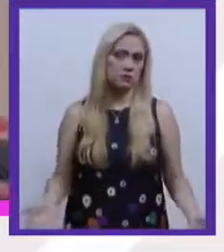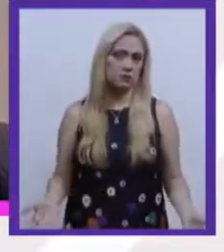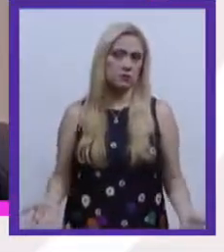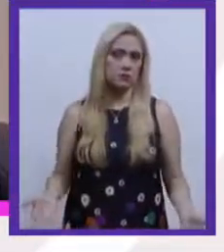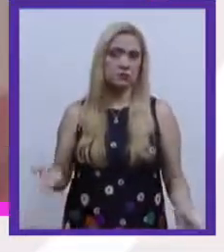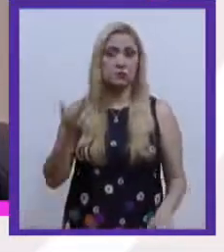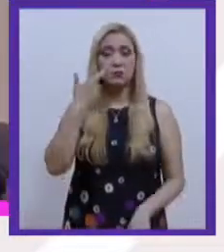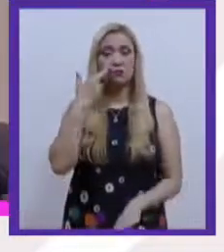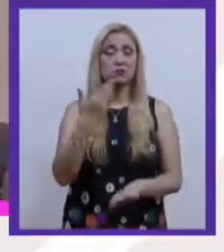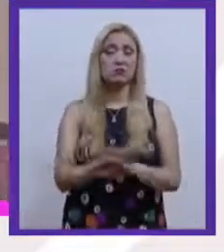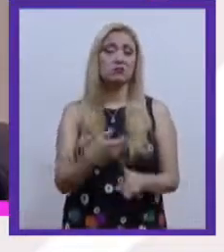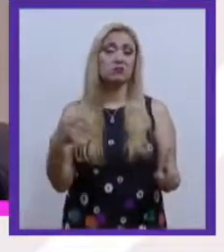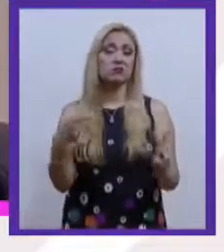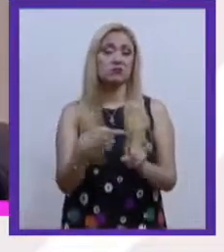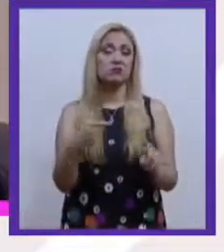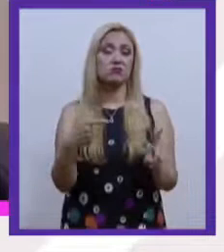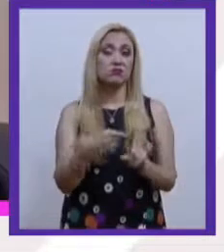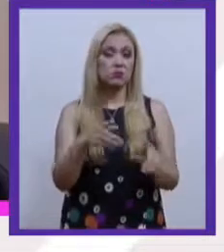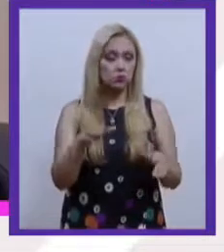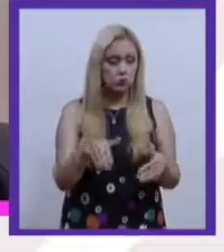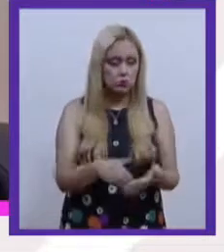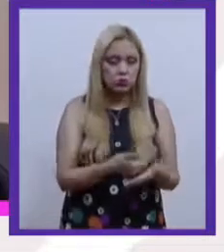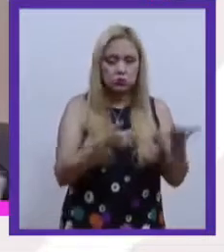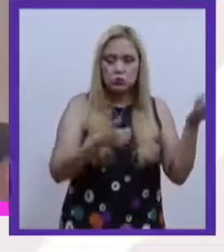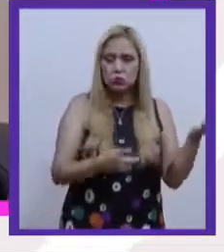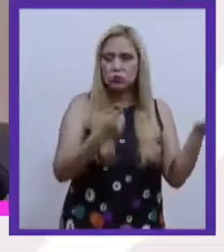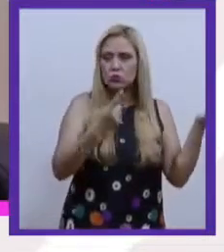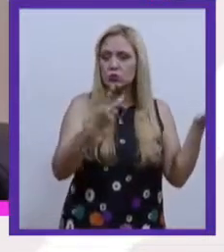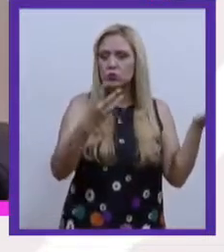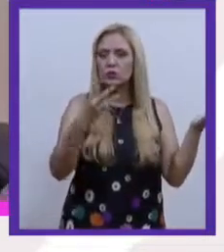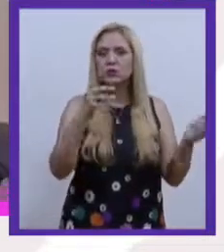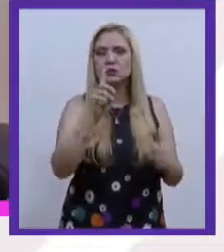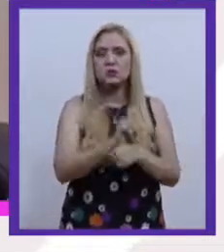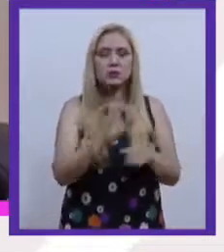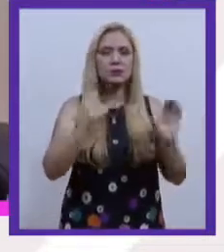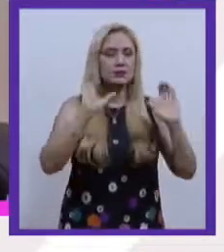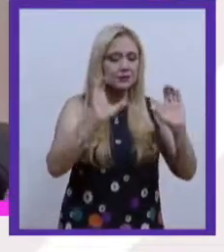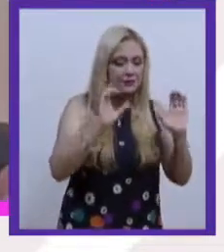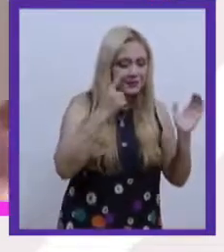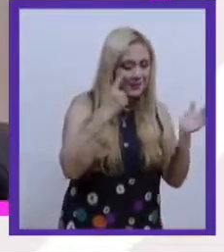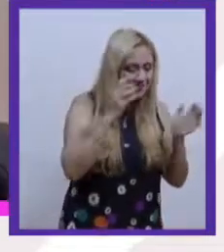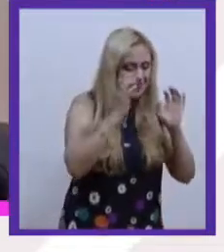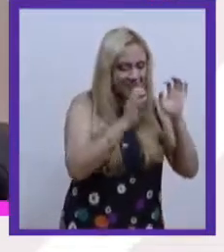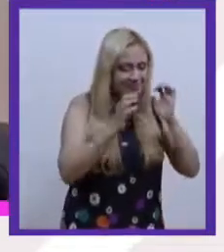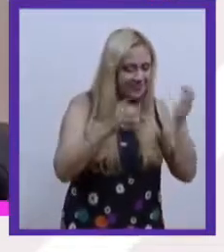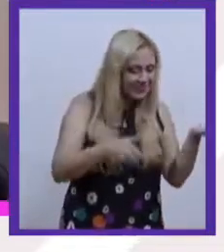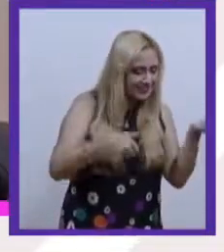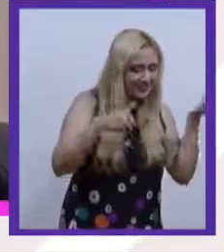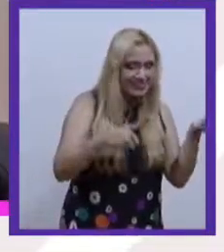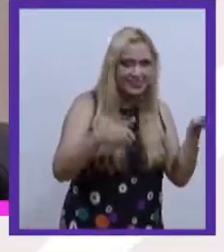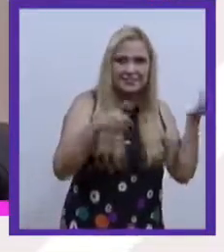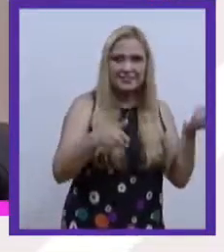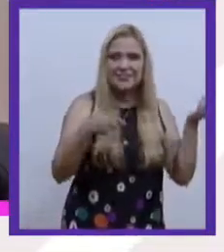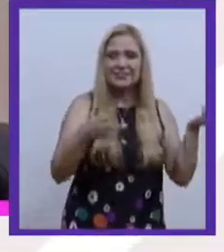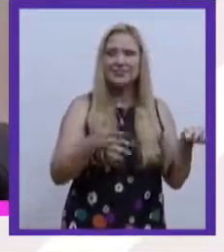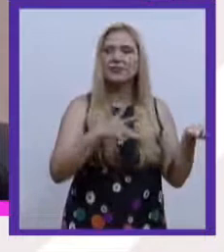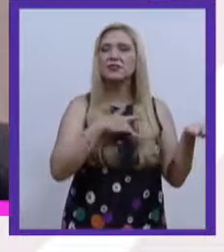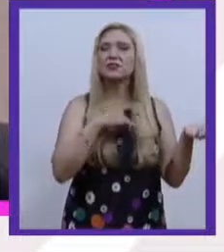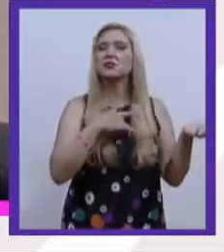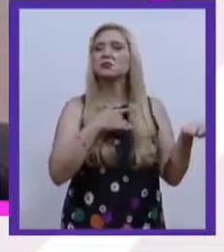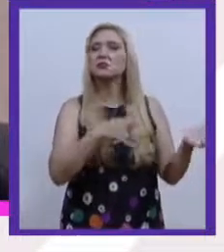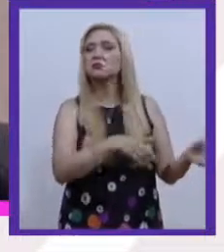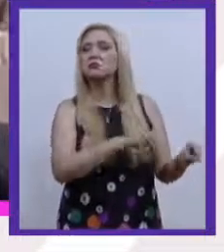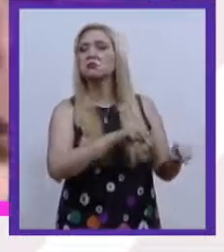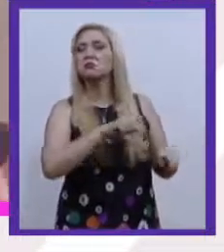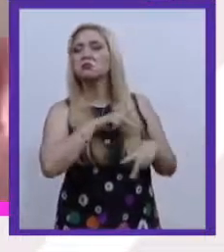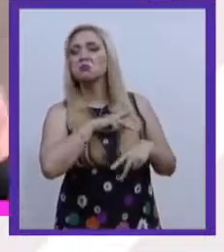corresponda estar en los primeros días del nacimiento de sus hijos al cuidado. Como decía Patricia, este tema del apego no lo sienten como algo